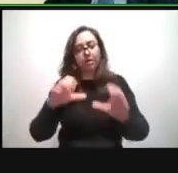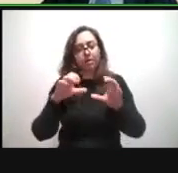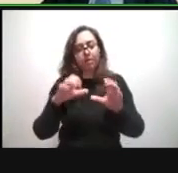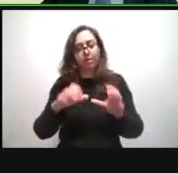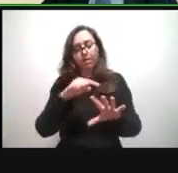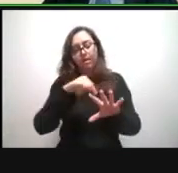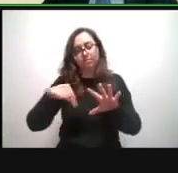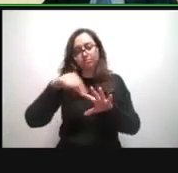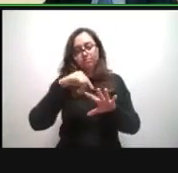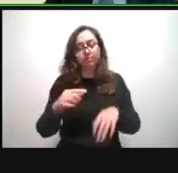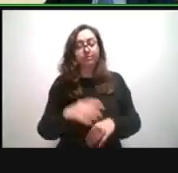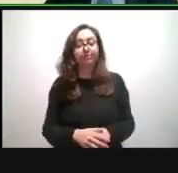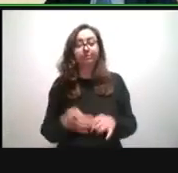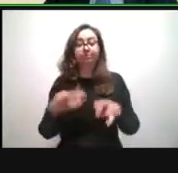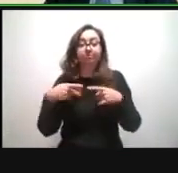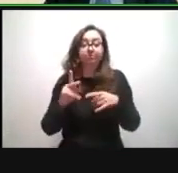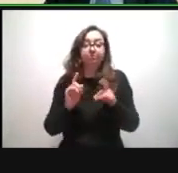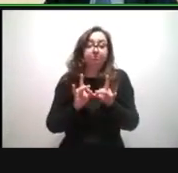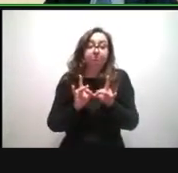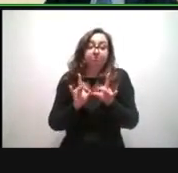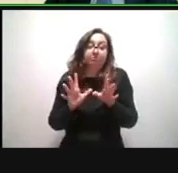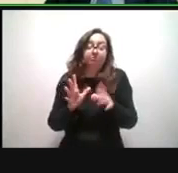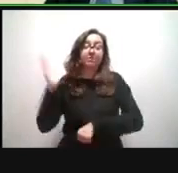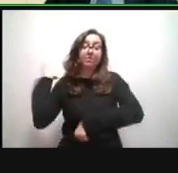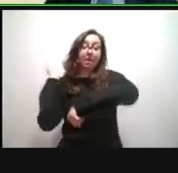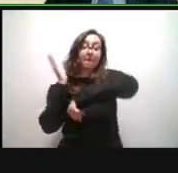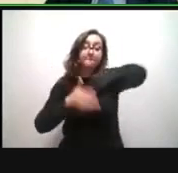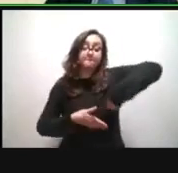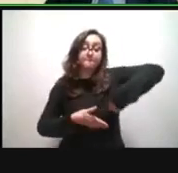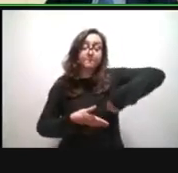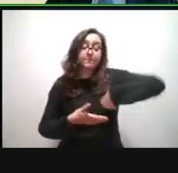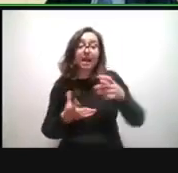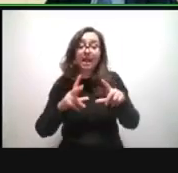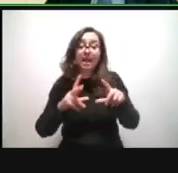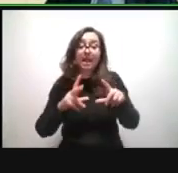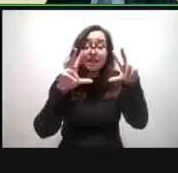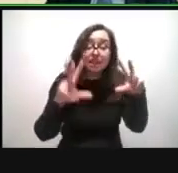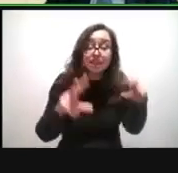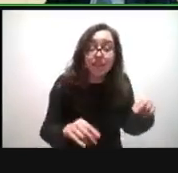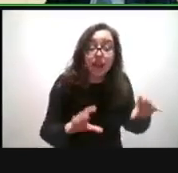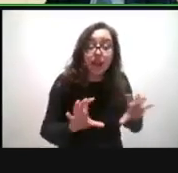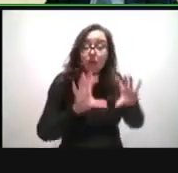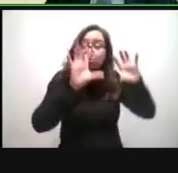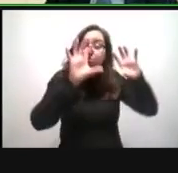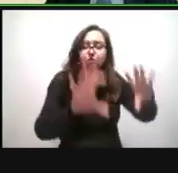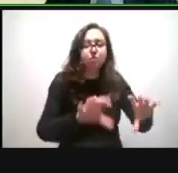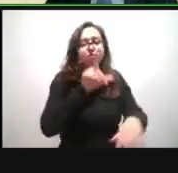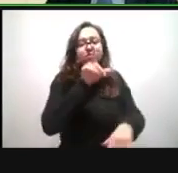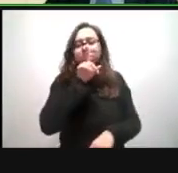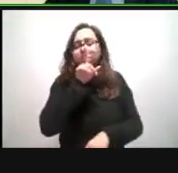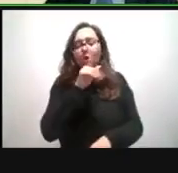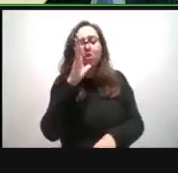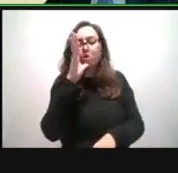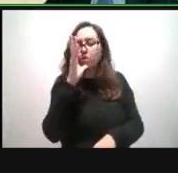se amputa una extremidad? Nunca ponerlo en hielo, porque se va a quemar y va a perder vitalidad. Lo recomendable